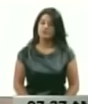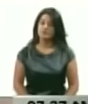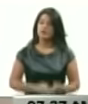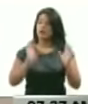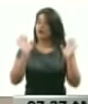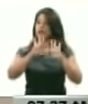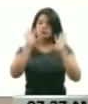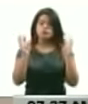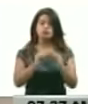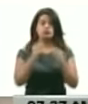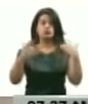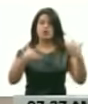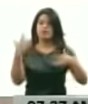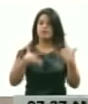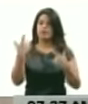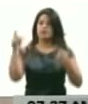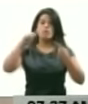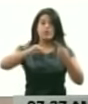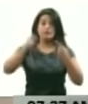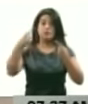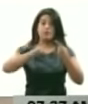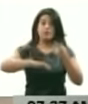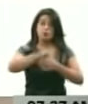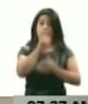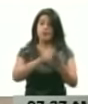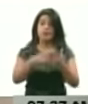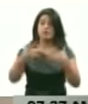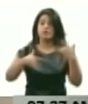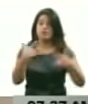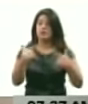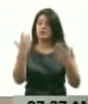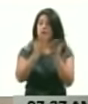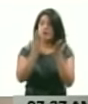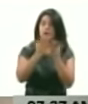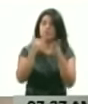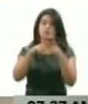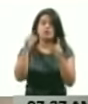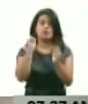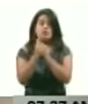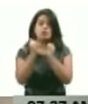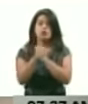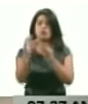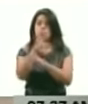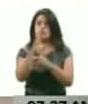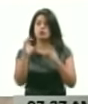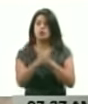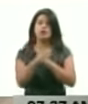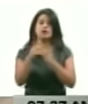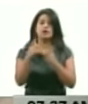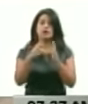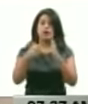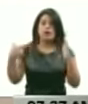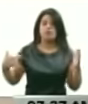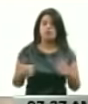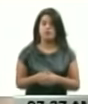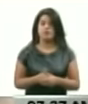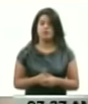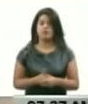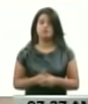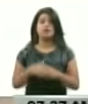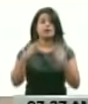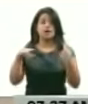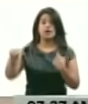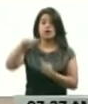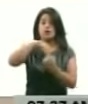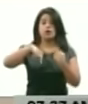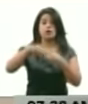Todo un mes de actividades académicas, deportivas, culturales, recreativas, donde girará